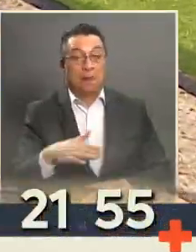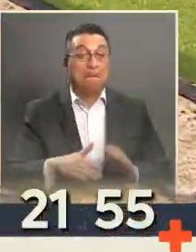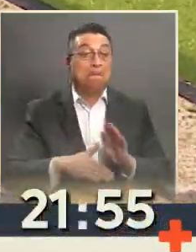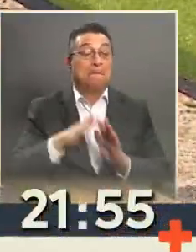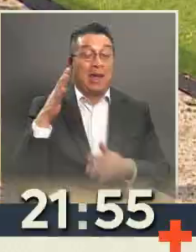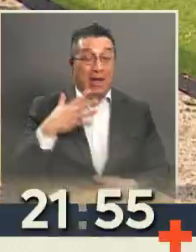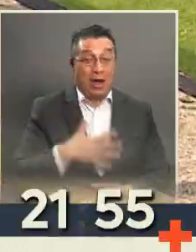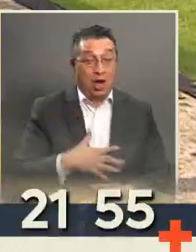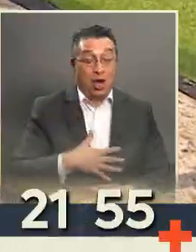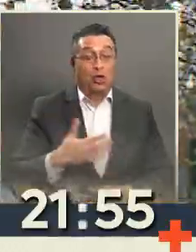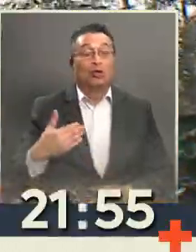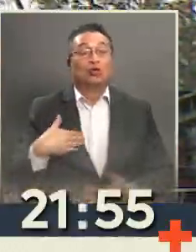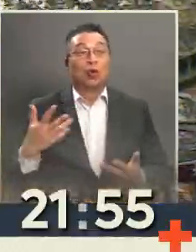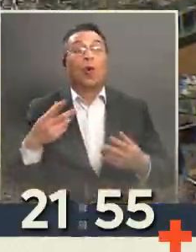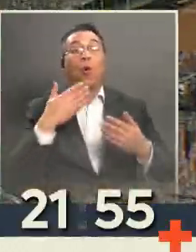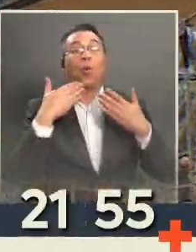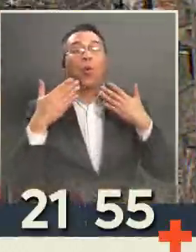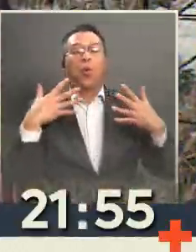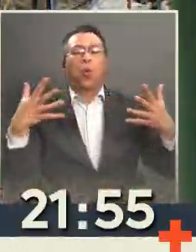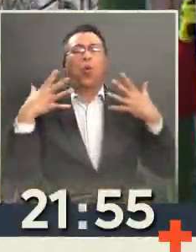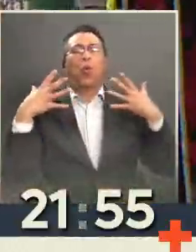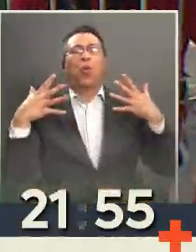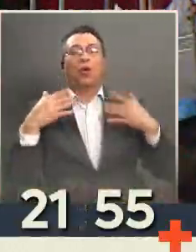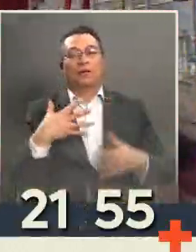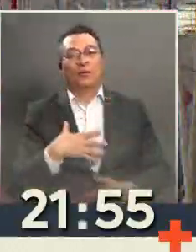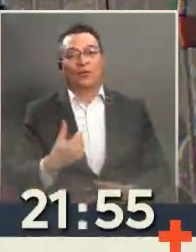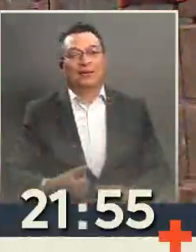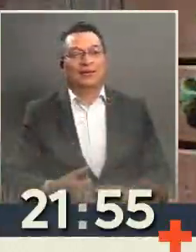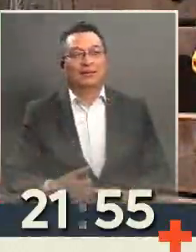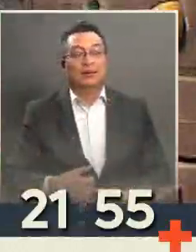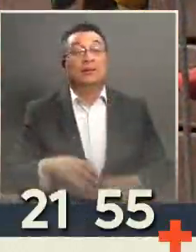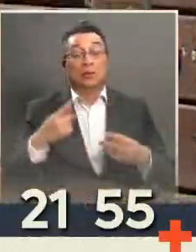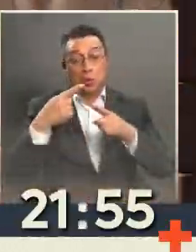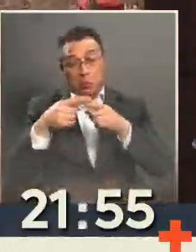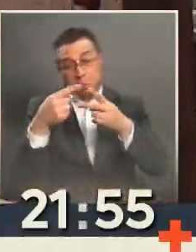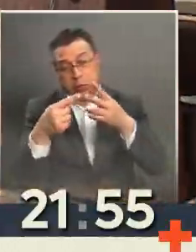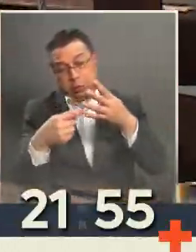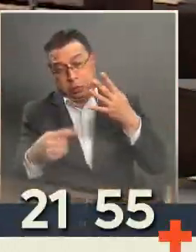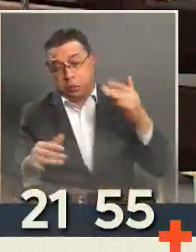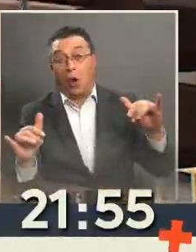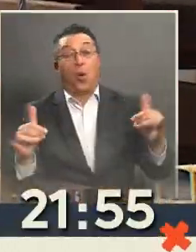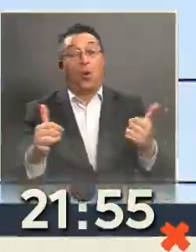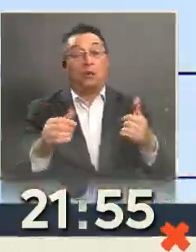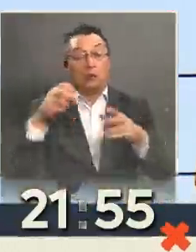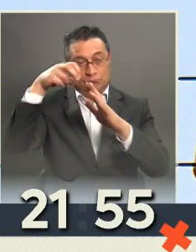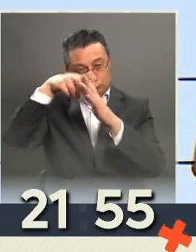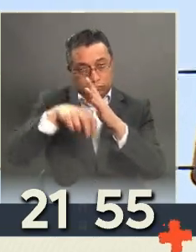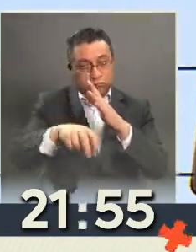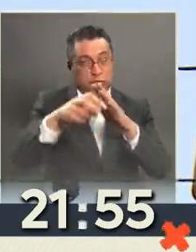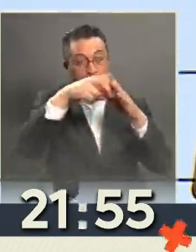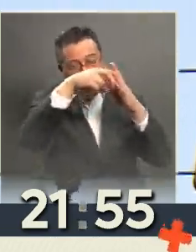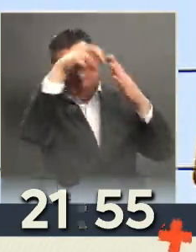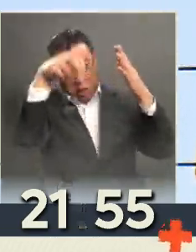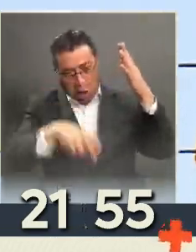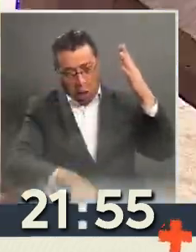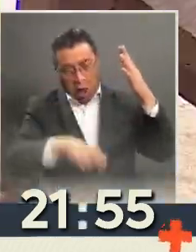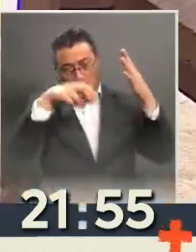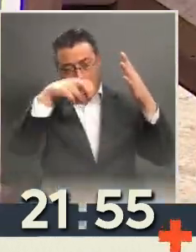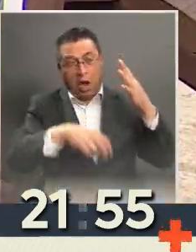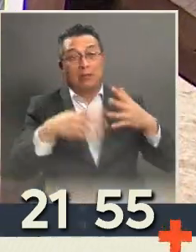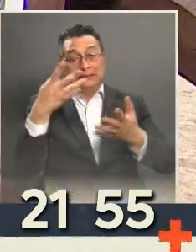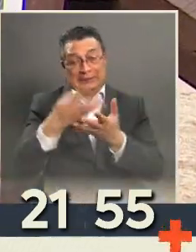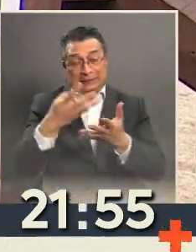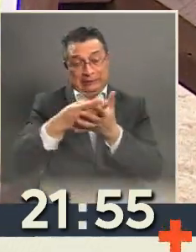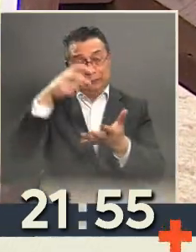cuando me llegaba el viento. Parque Aventura tiene varias alternativas de juegos. Canopy, salto al vacío, circuito de redes,